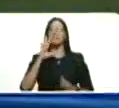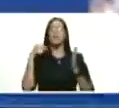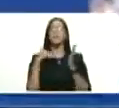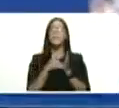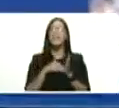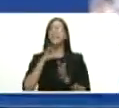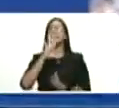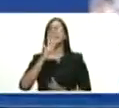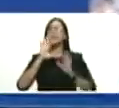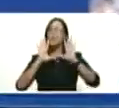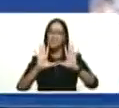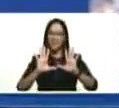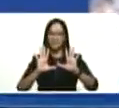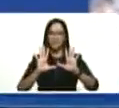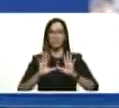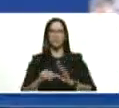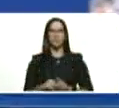45.510